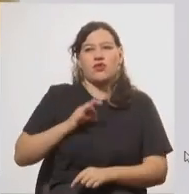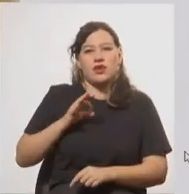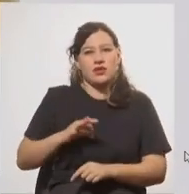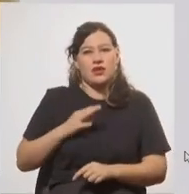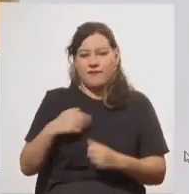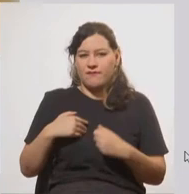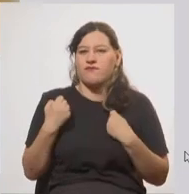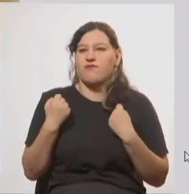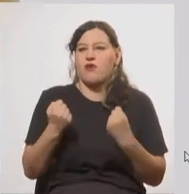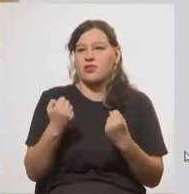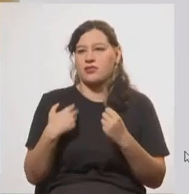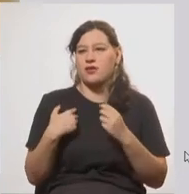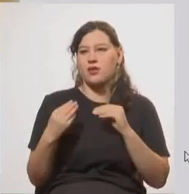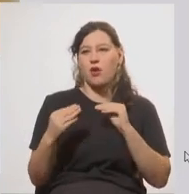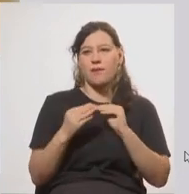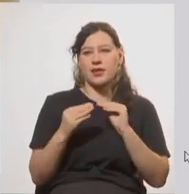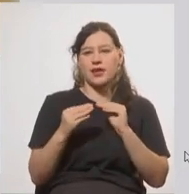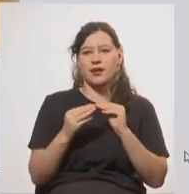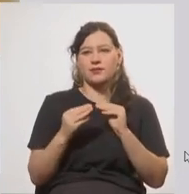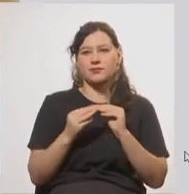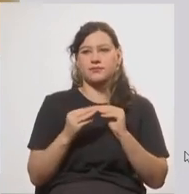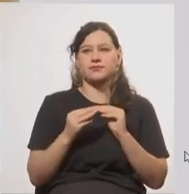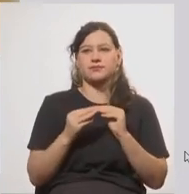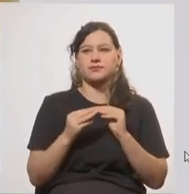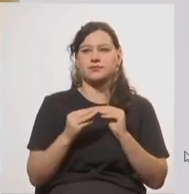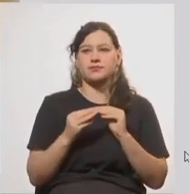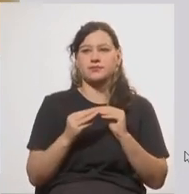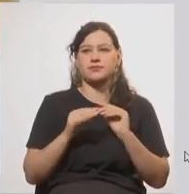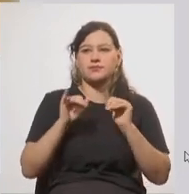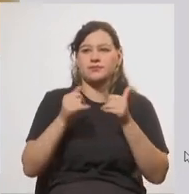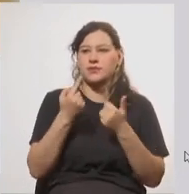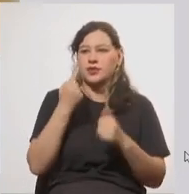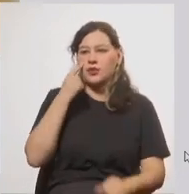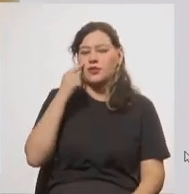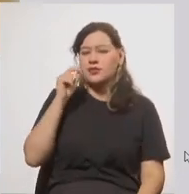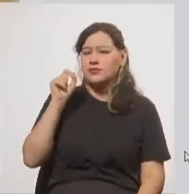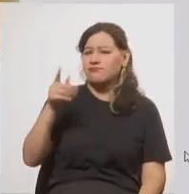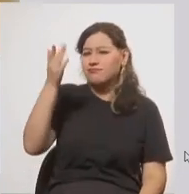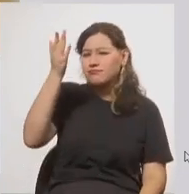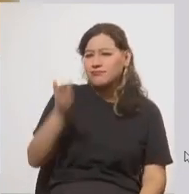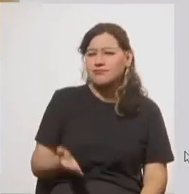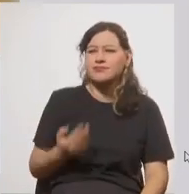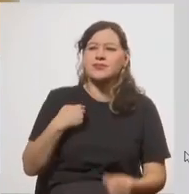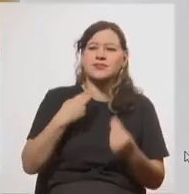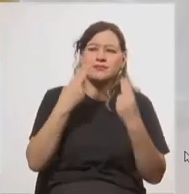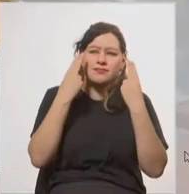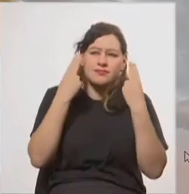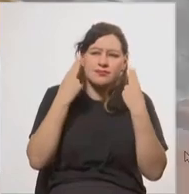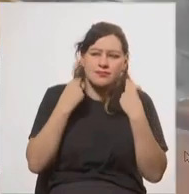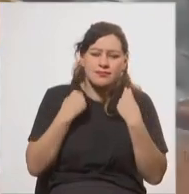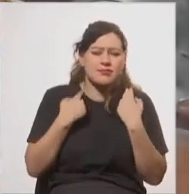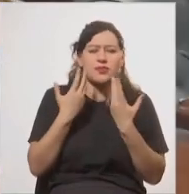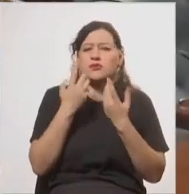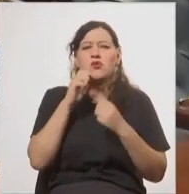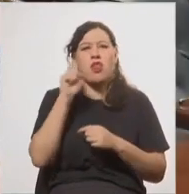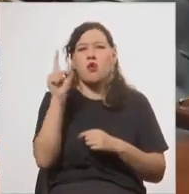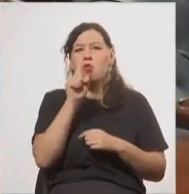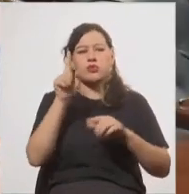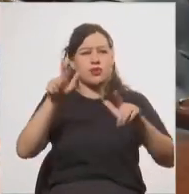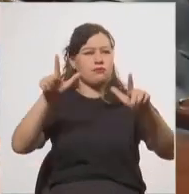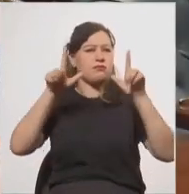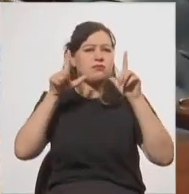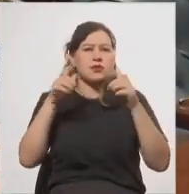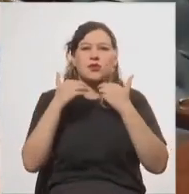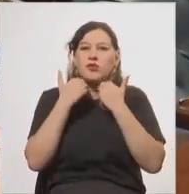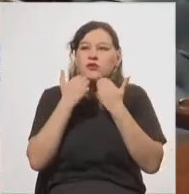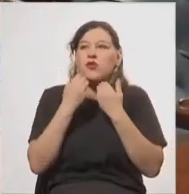esta compañera. Incluso conociendo su humildad, su escasa vocación por el protagonismo, no sé cómo